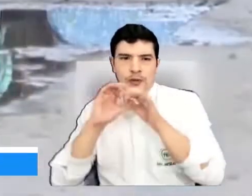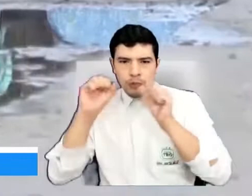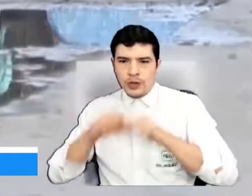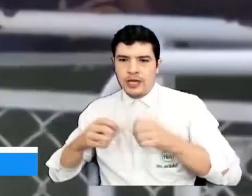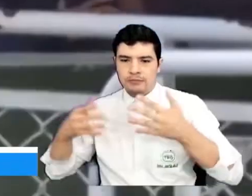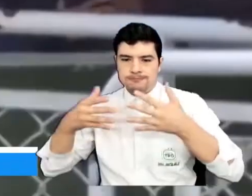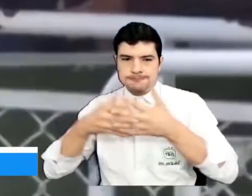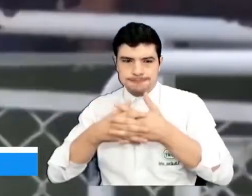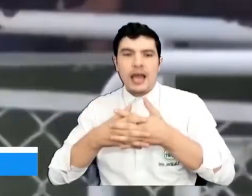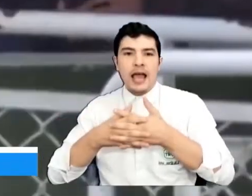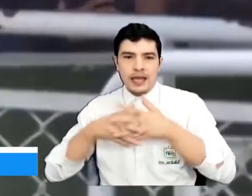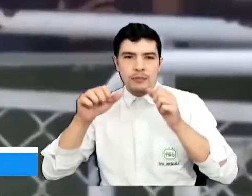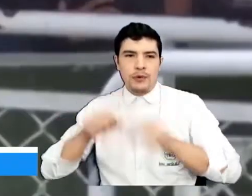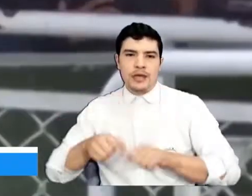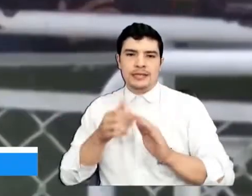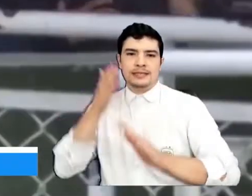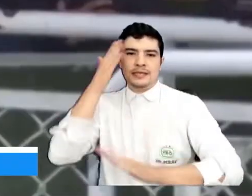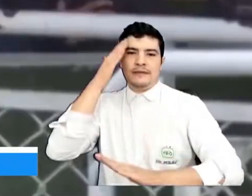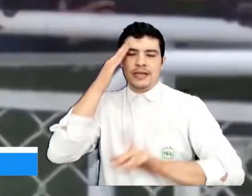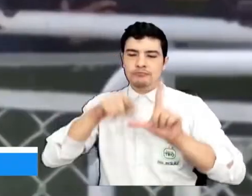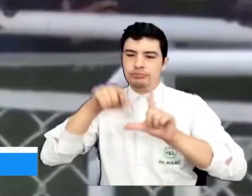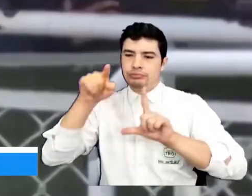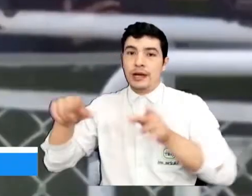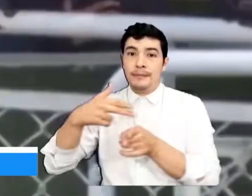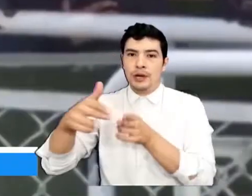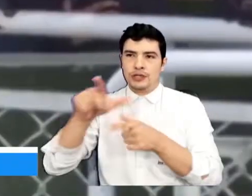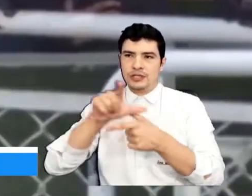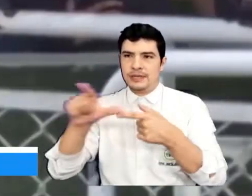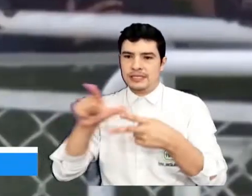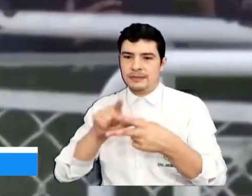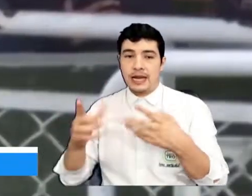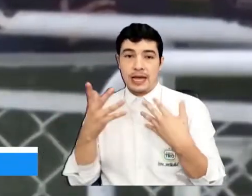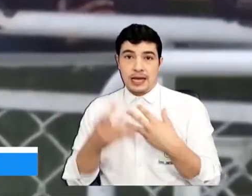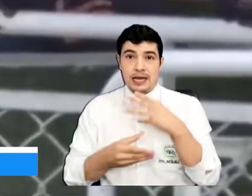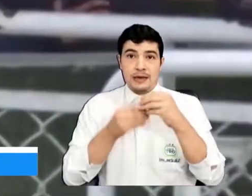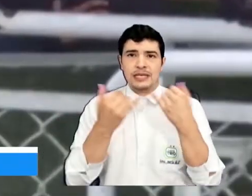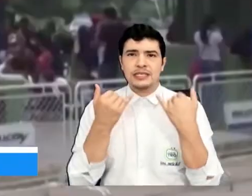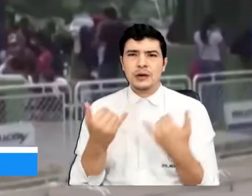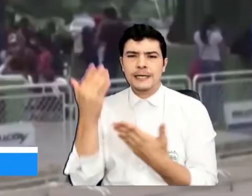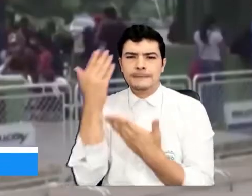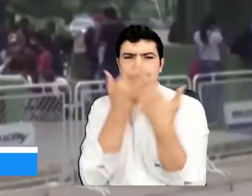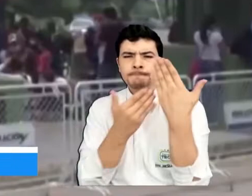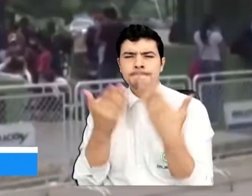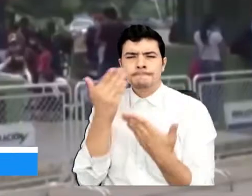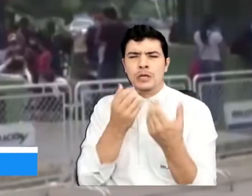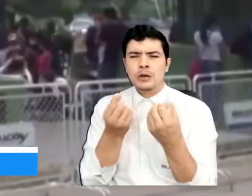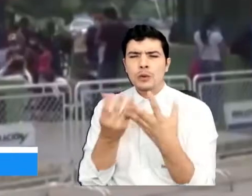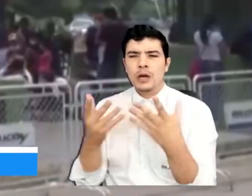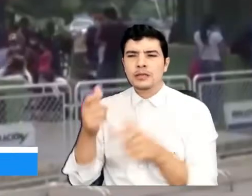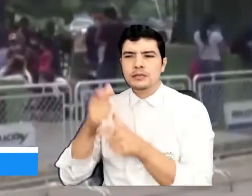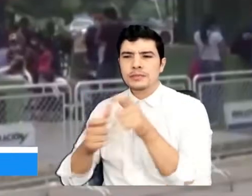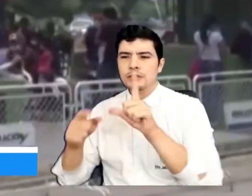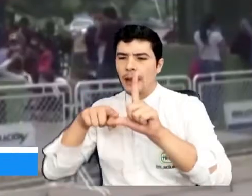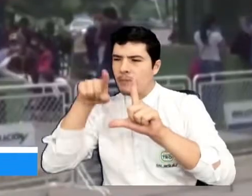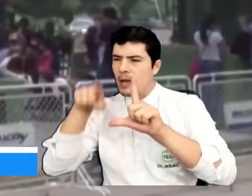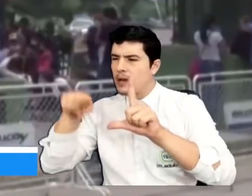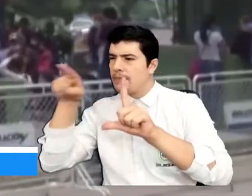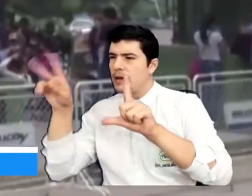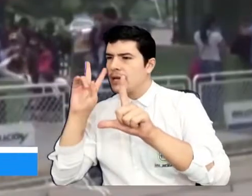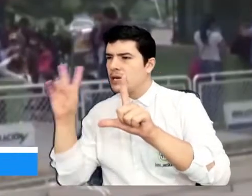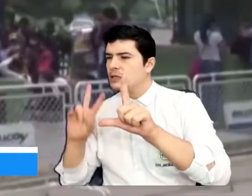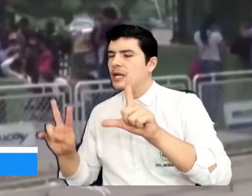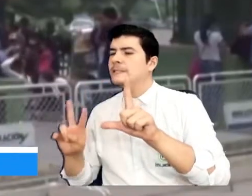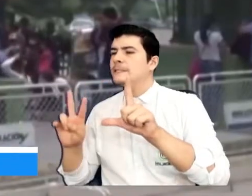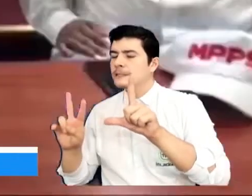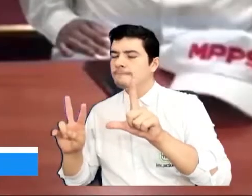país como consecuencia de la difícil situación económica que sobrellevan a causa del COVID-19. Esta situación ha demandado nuevos controles sobre